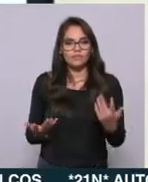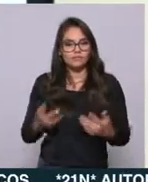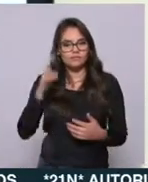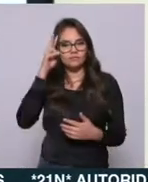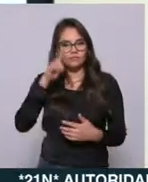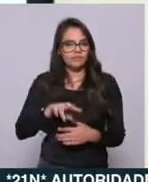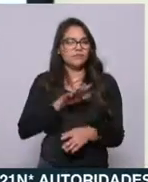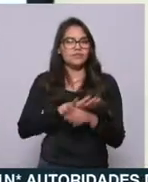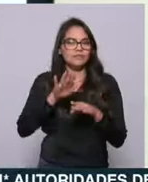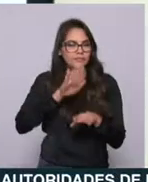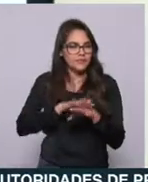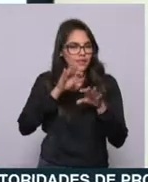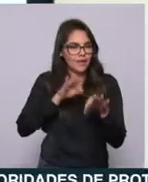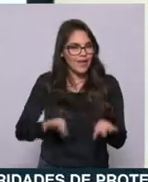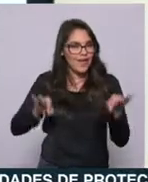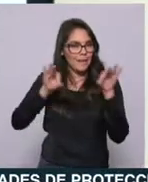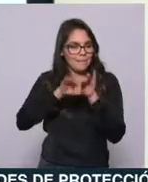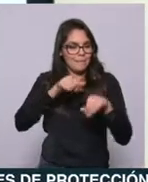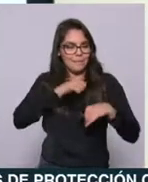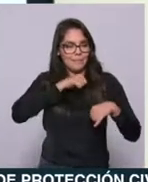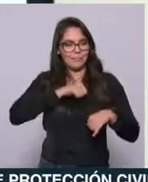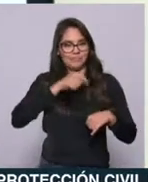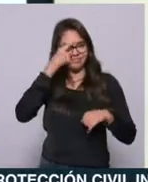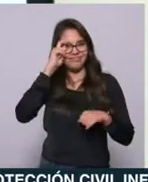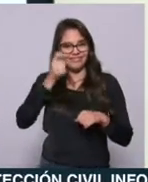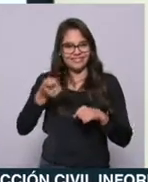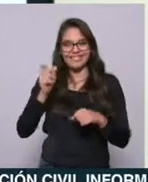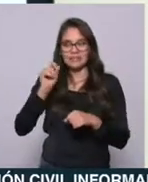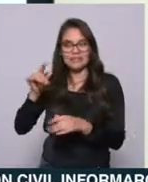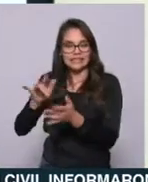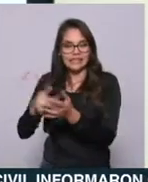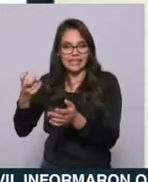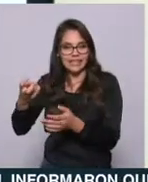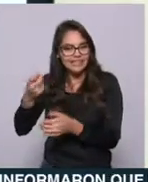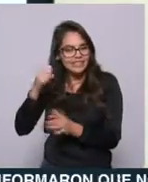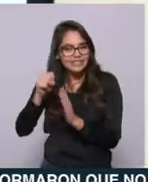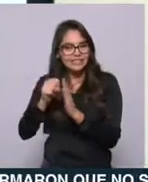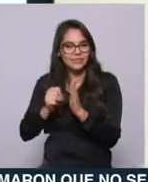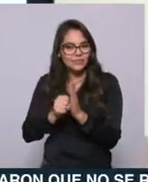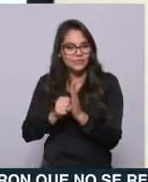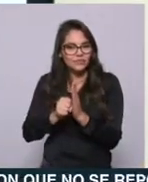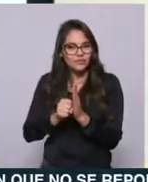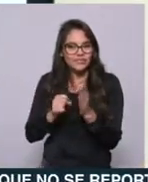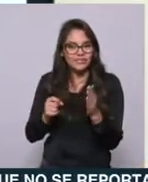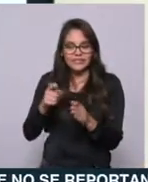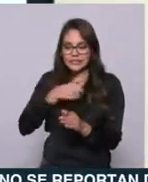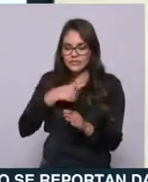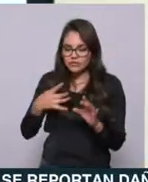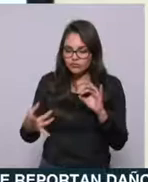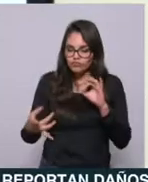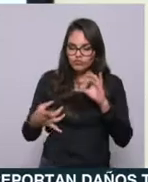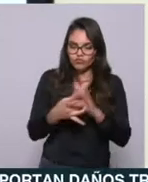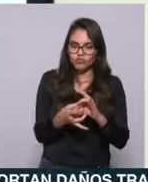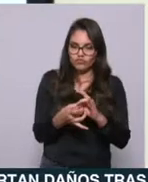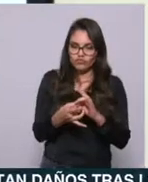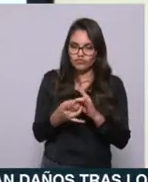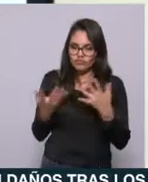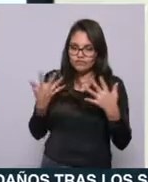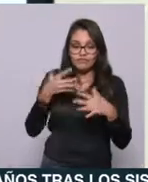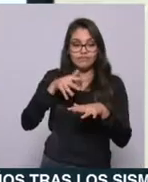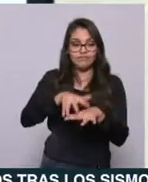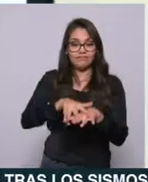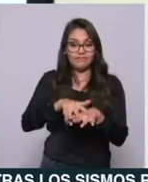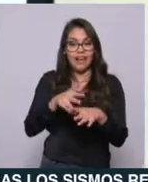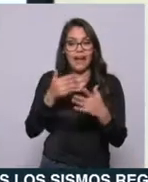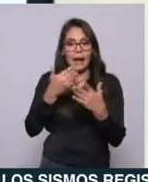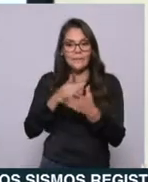el genérico de este tipo de plataformas, es que coordina, integra y